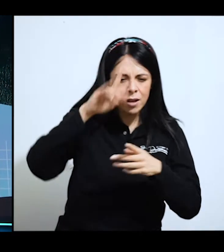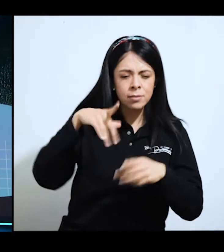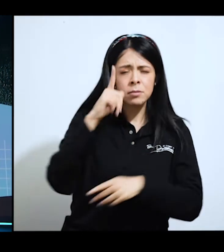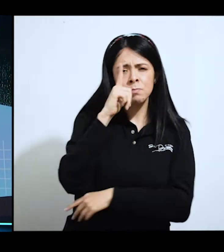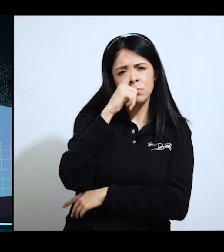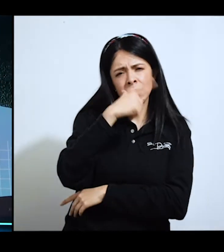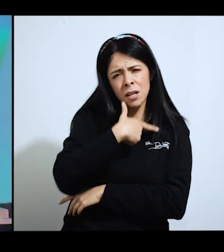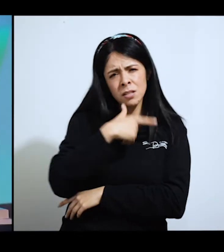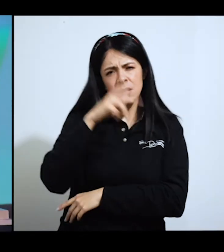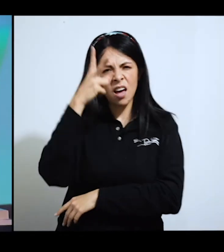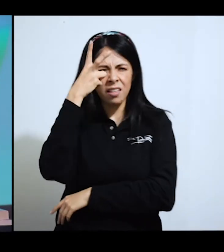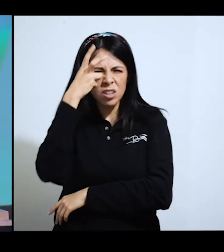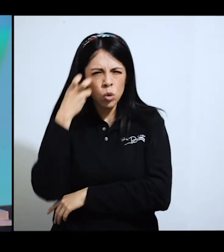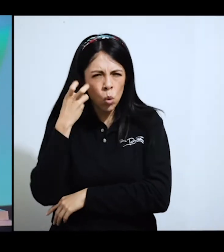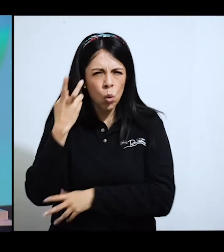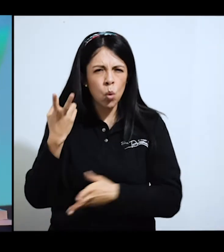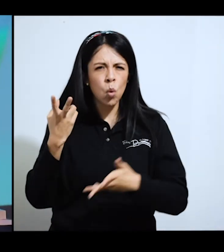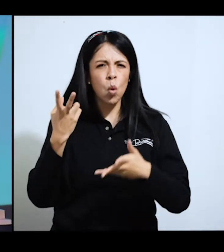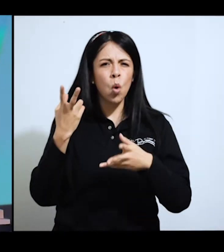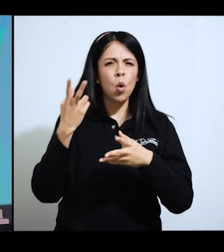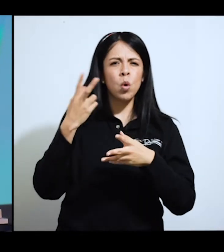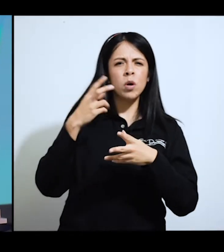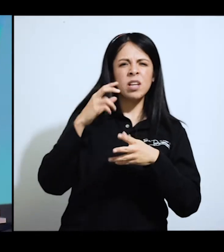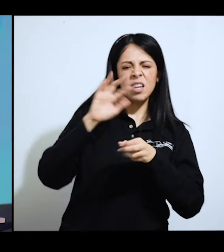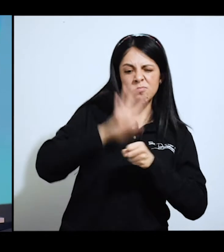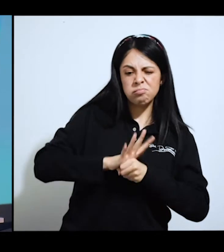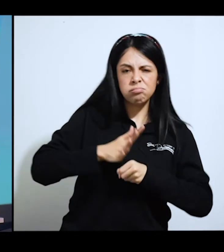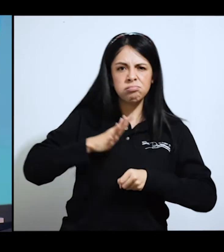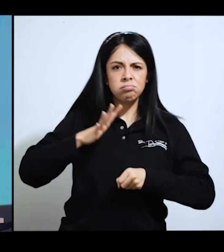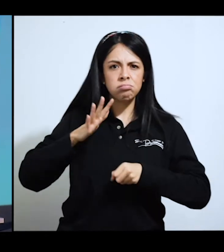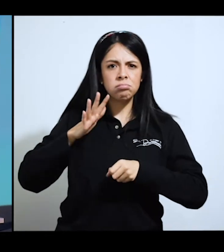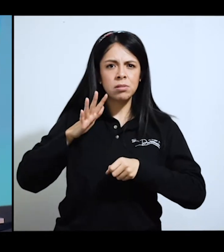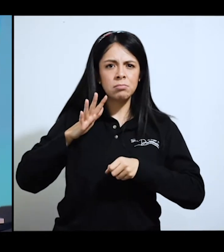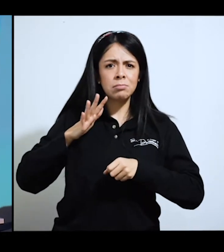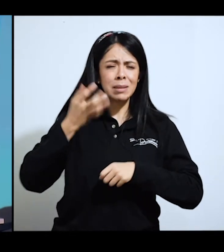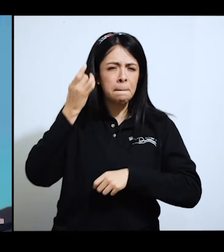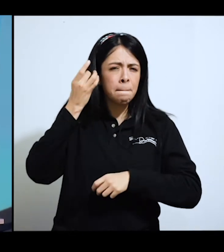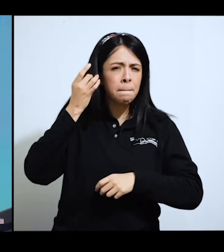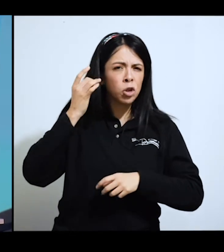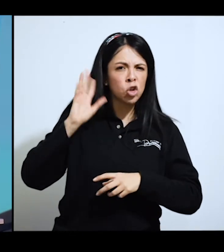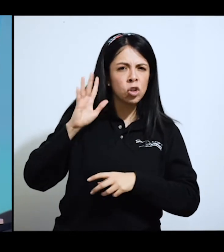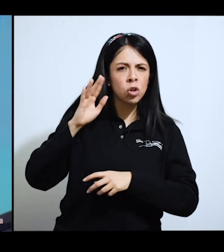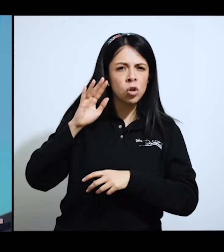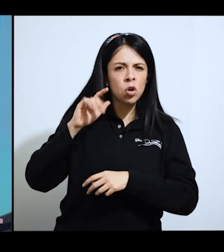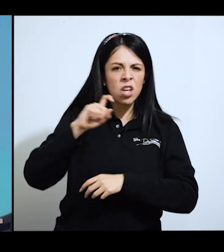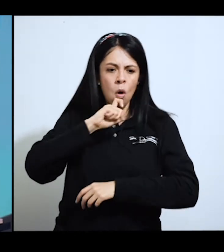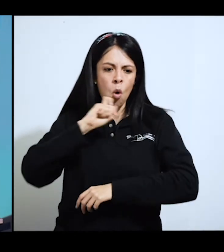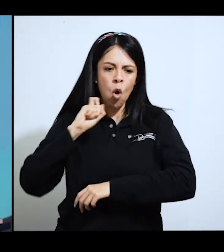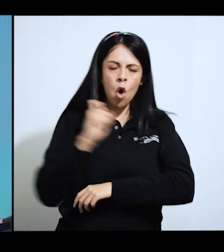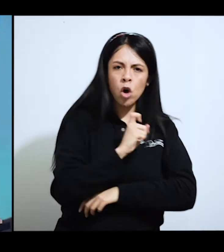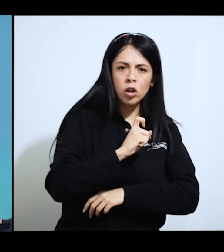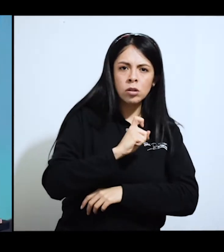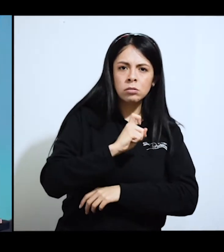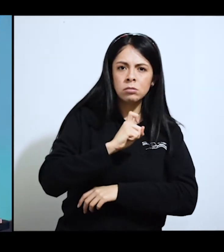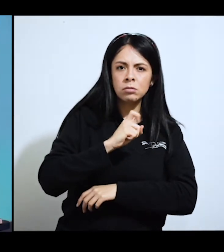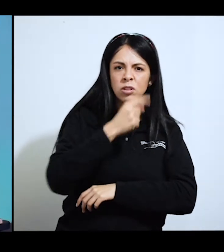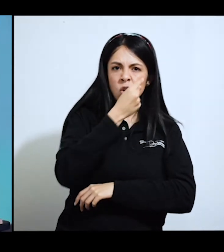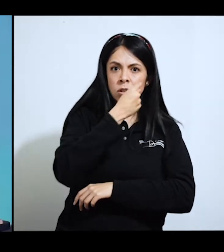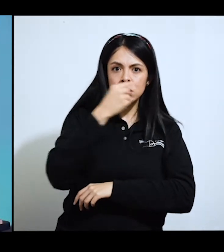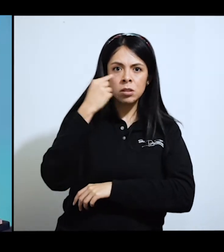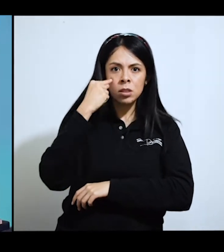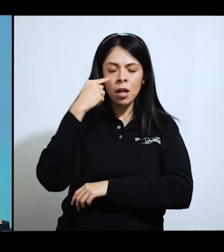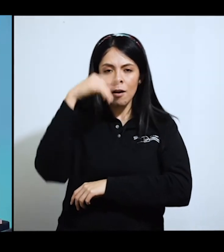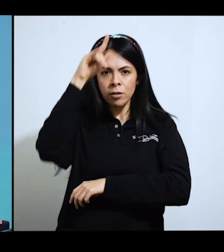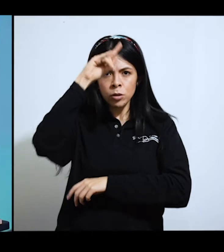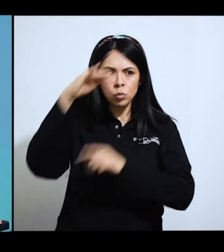de preocupación, de tristeza, de enojo, de rabia, o quizás